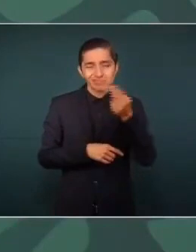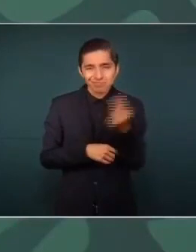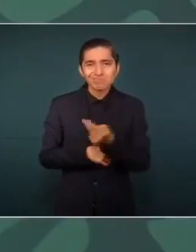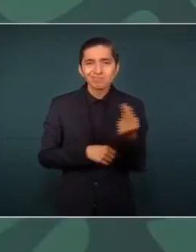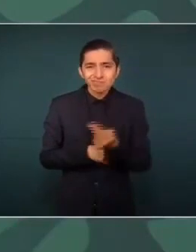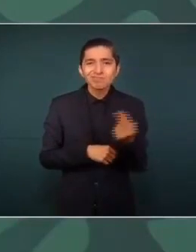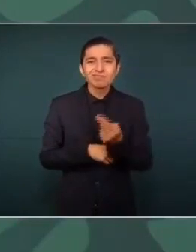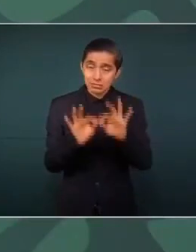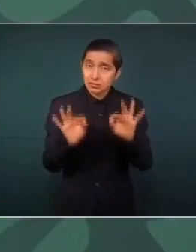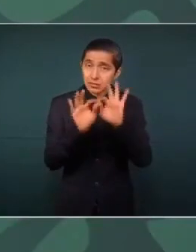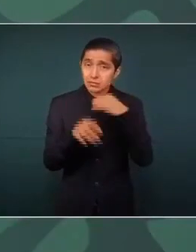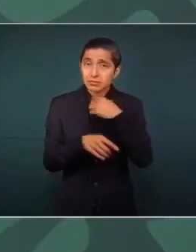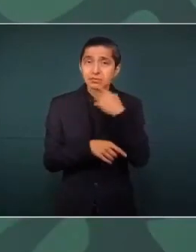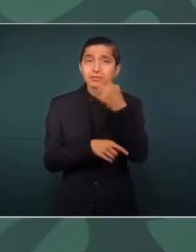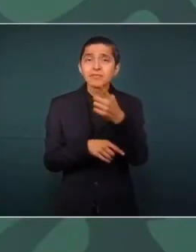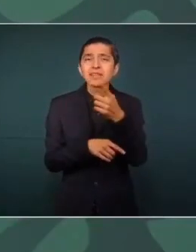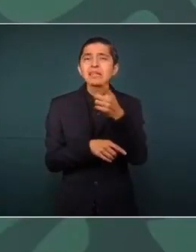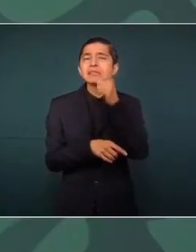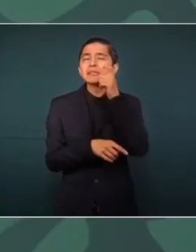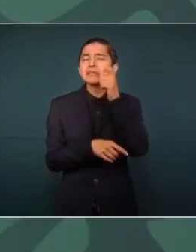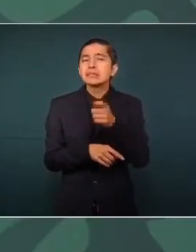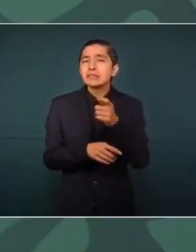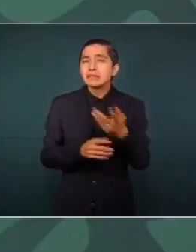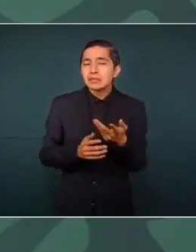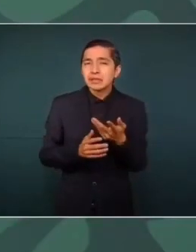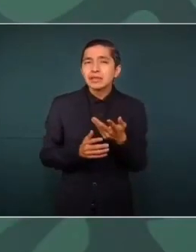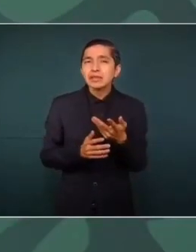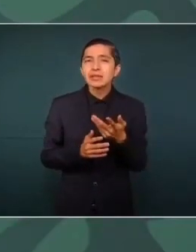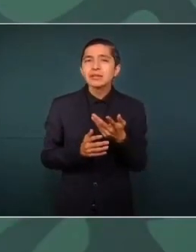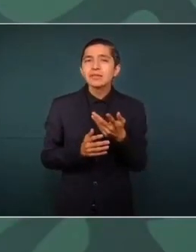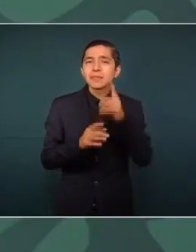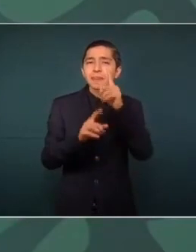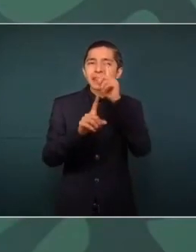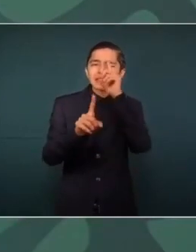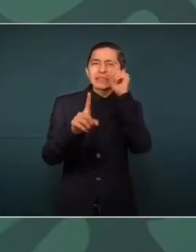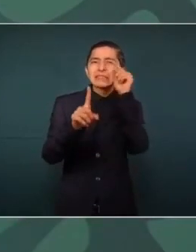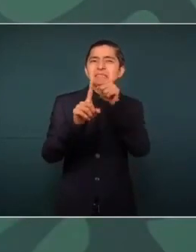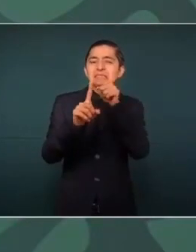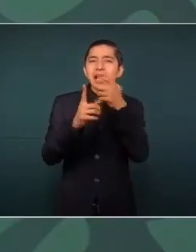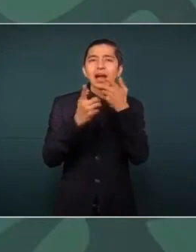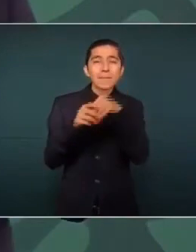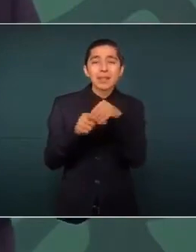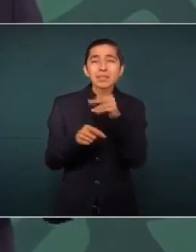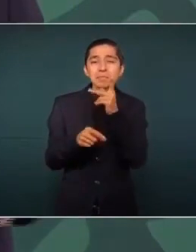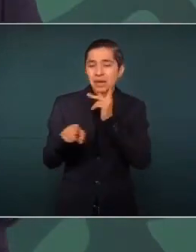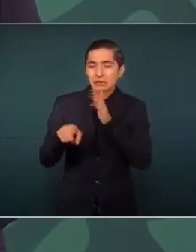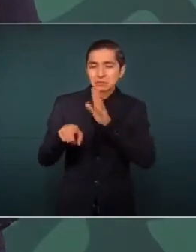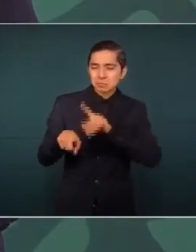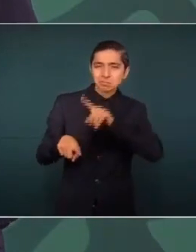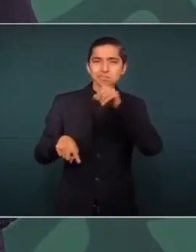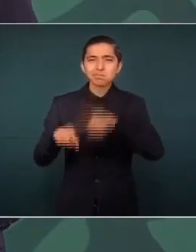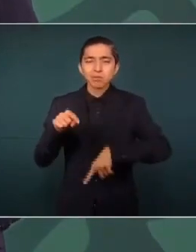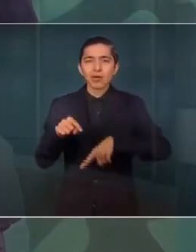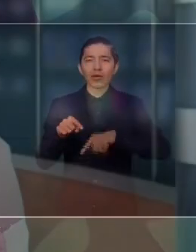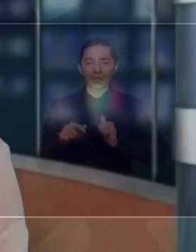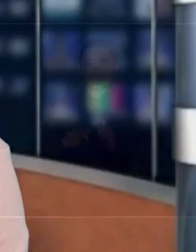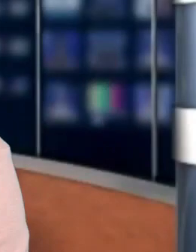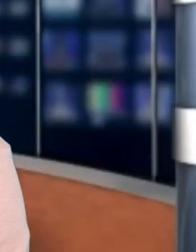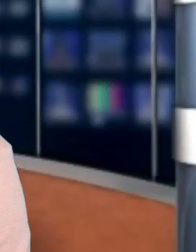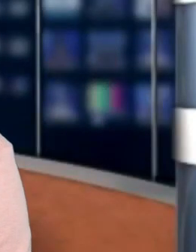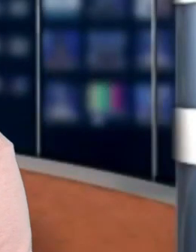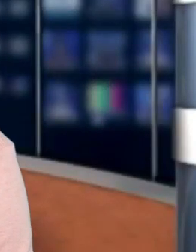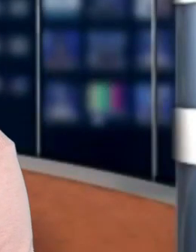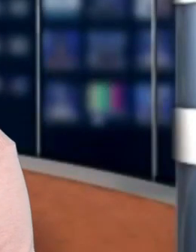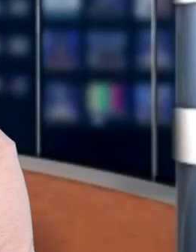necesario subrayarlo, el propósito era privatizar por completo el sector energético